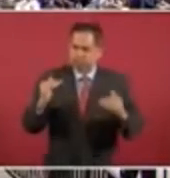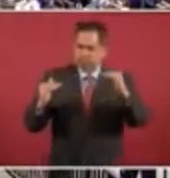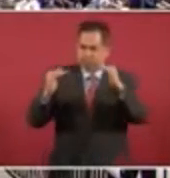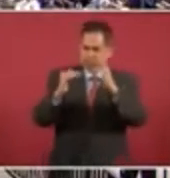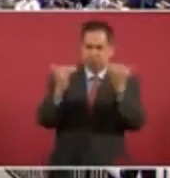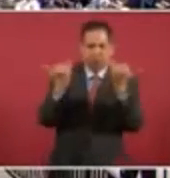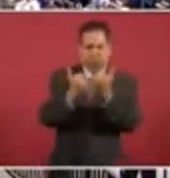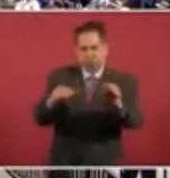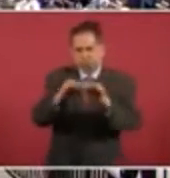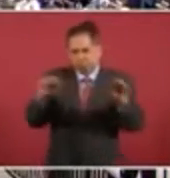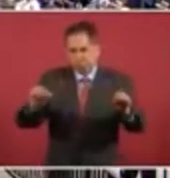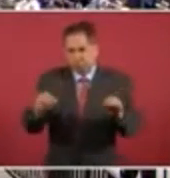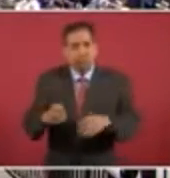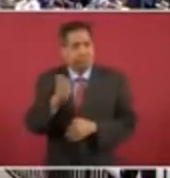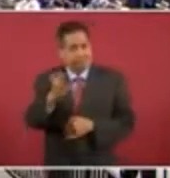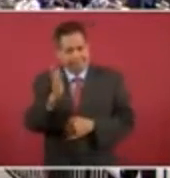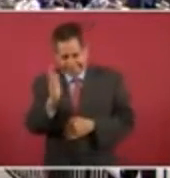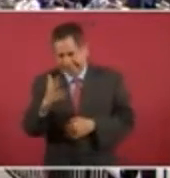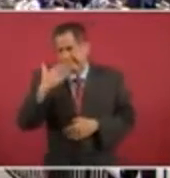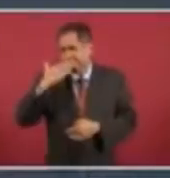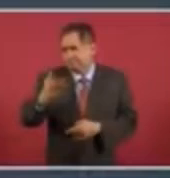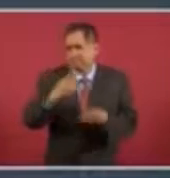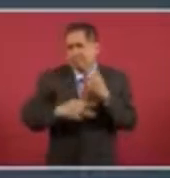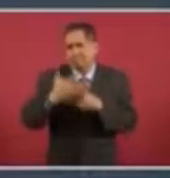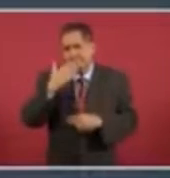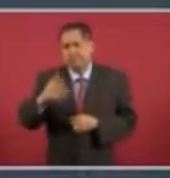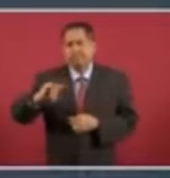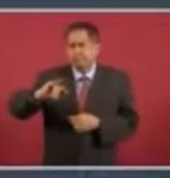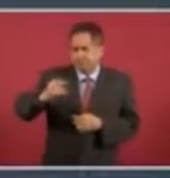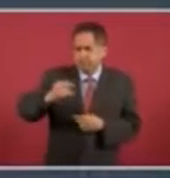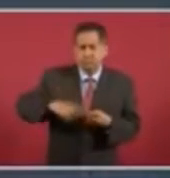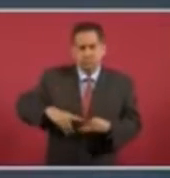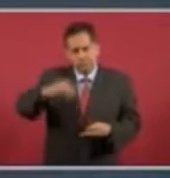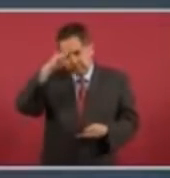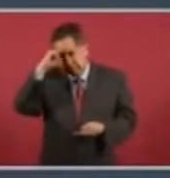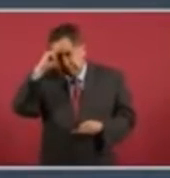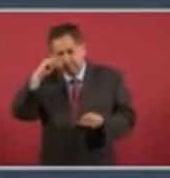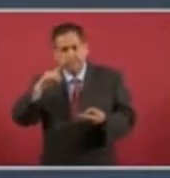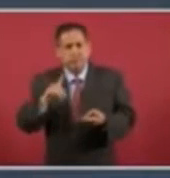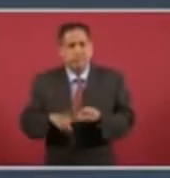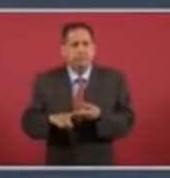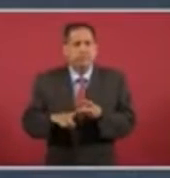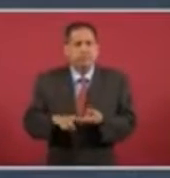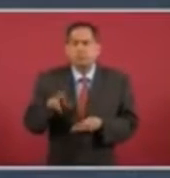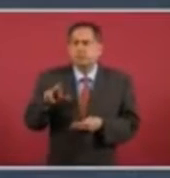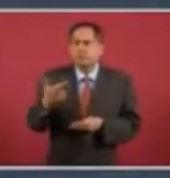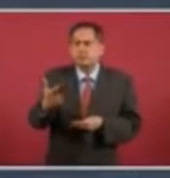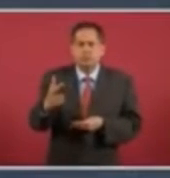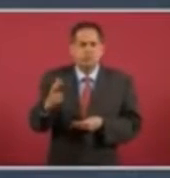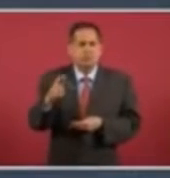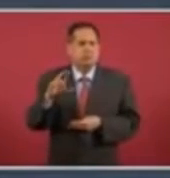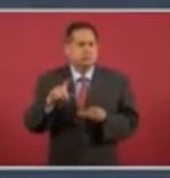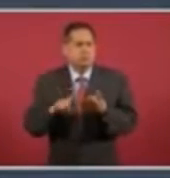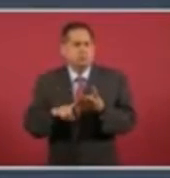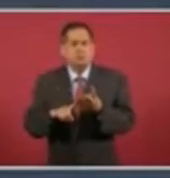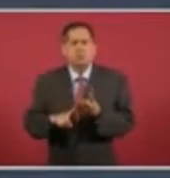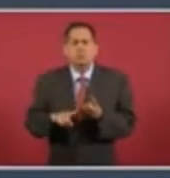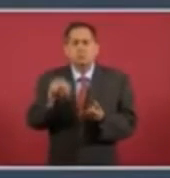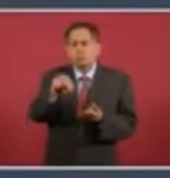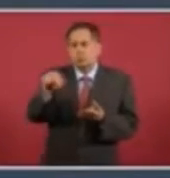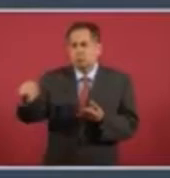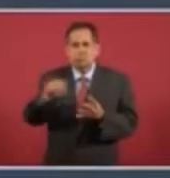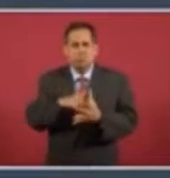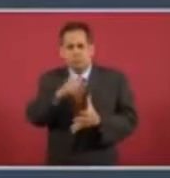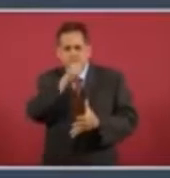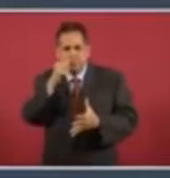dando frutos en Tijuana, Mexicali, San Luis Río Colorado, Nogales, Ciudad